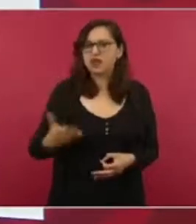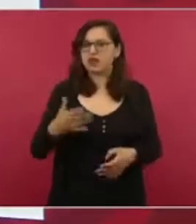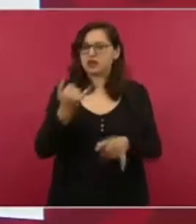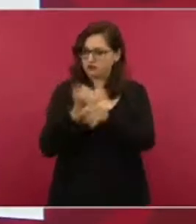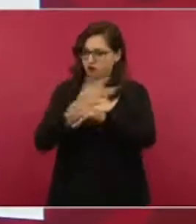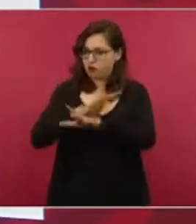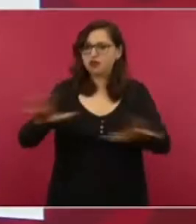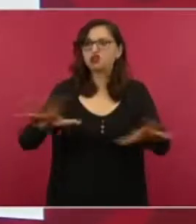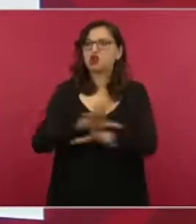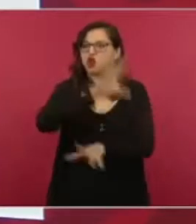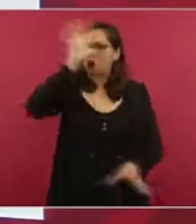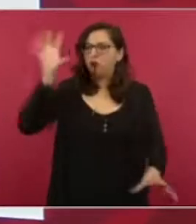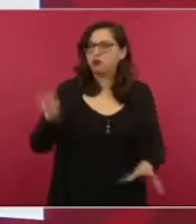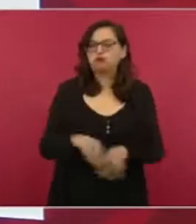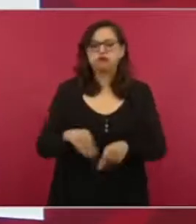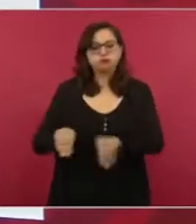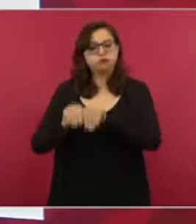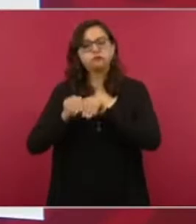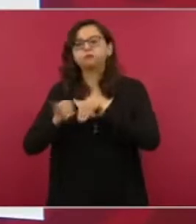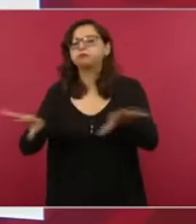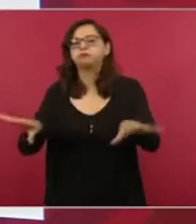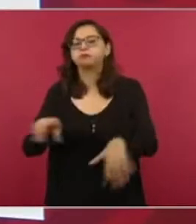conocer estas cosas.